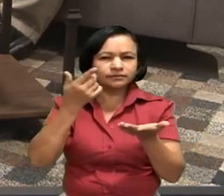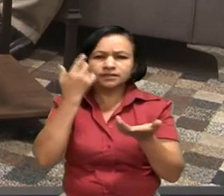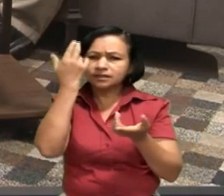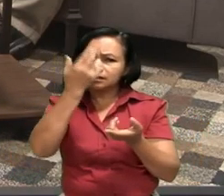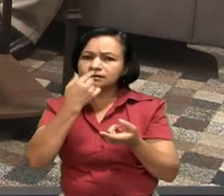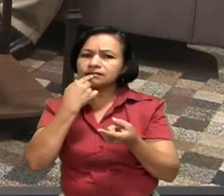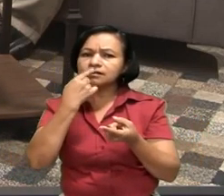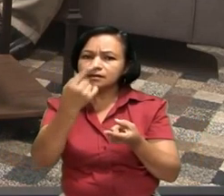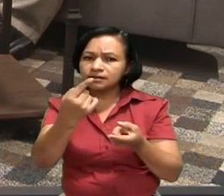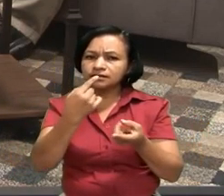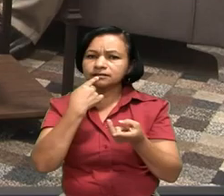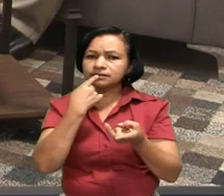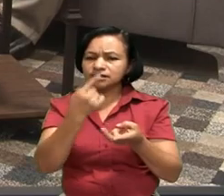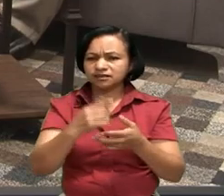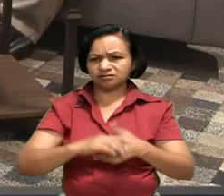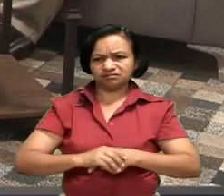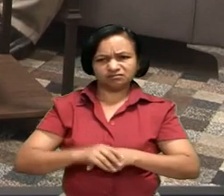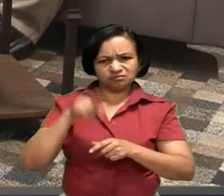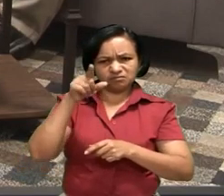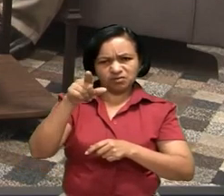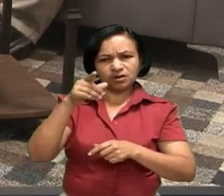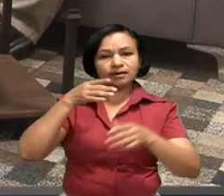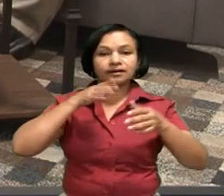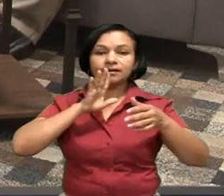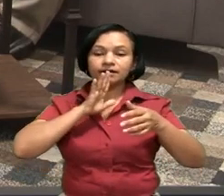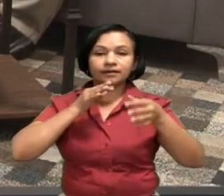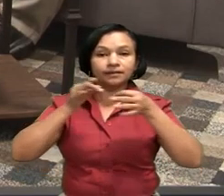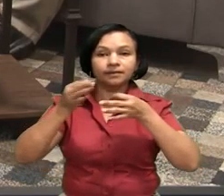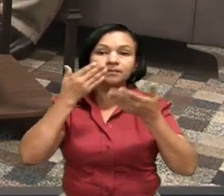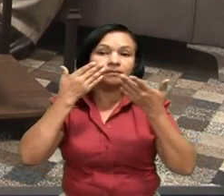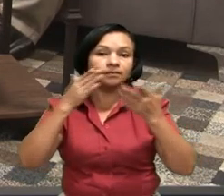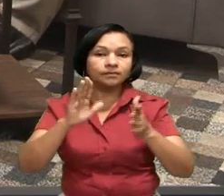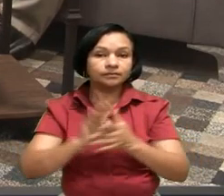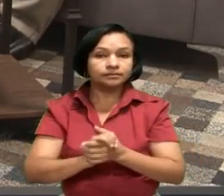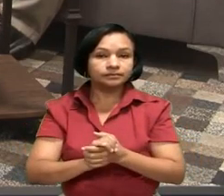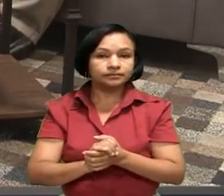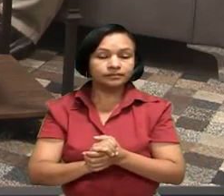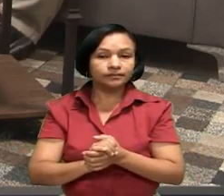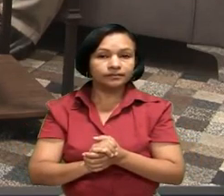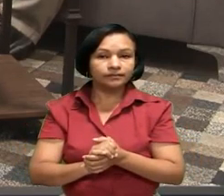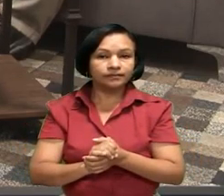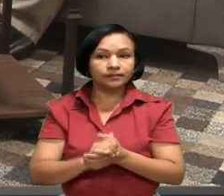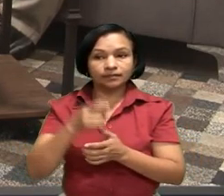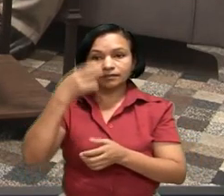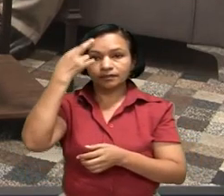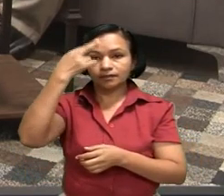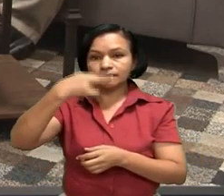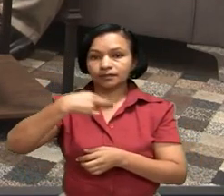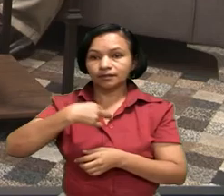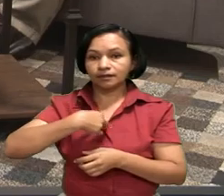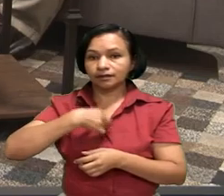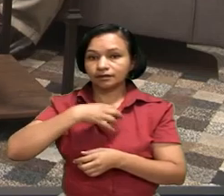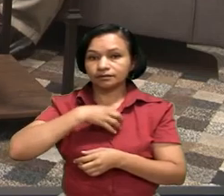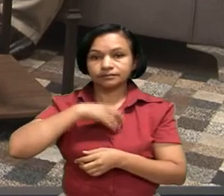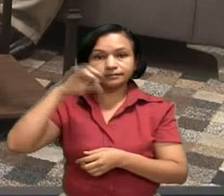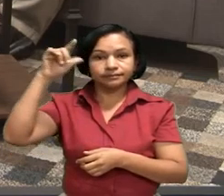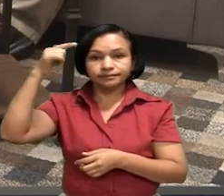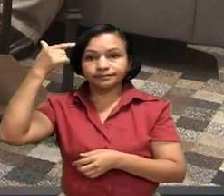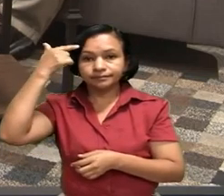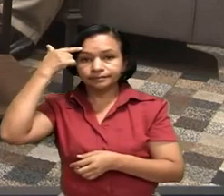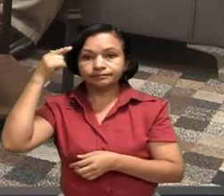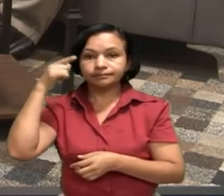exalta lo bueno que te llegan a decir y qué y que si esa es una responsabilidad del gobierno el gobierno